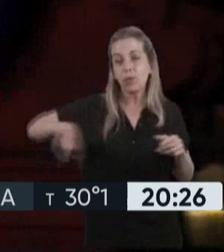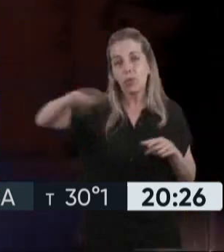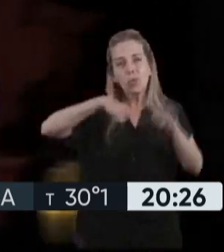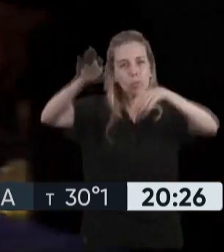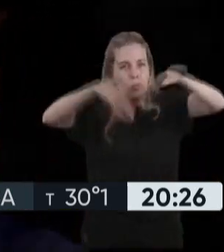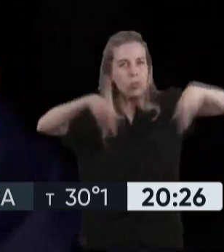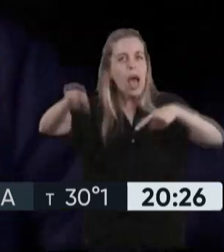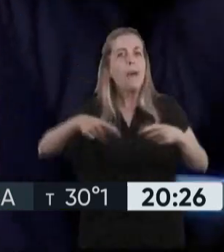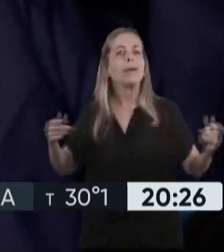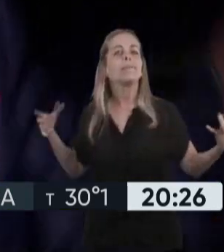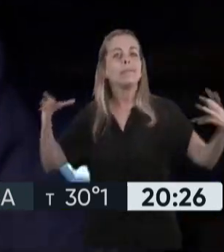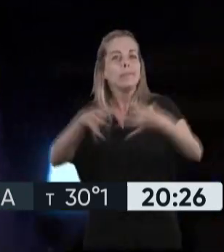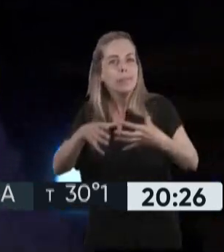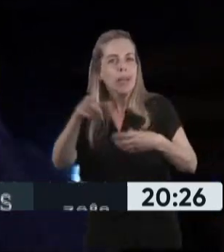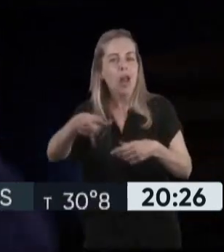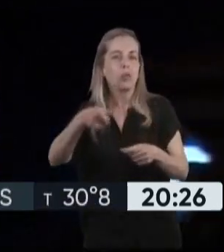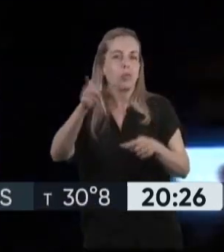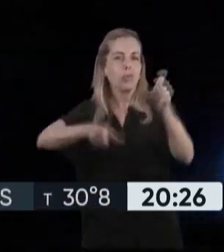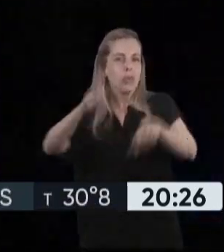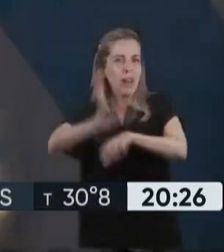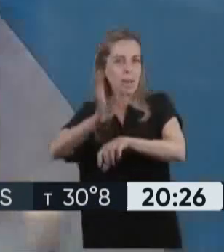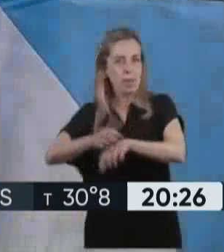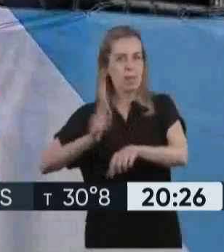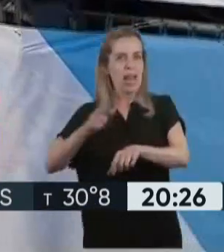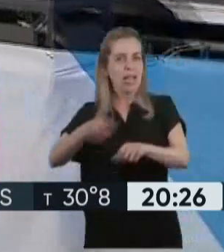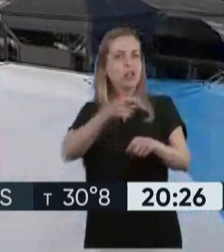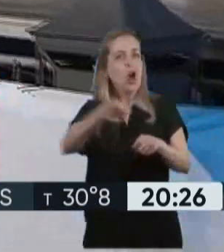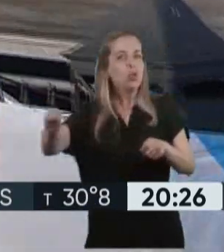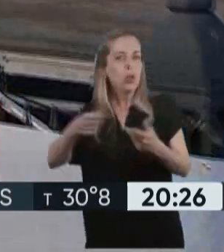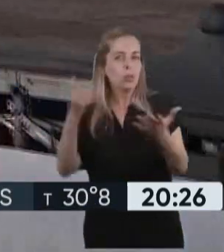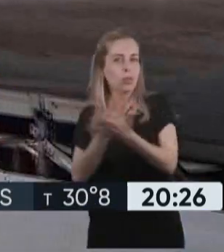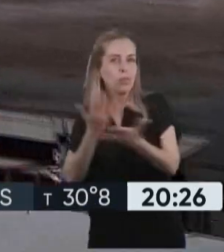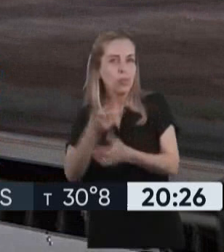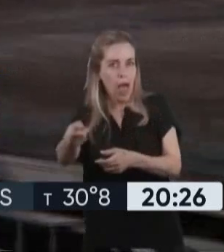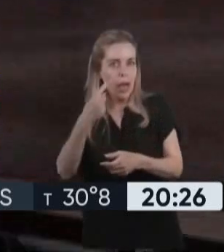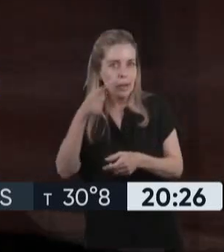los torturadores, en el banquillo de los acusados.